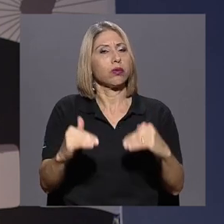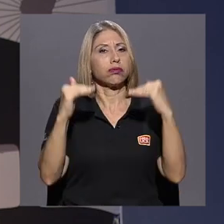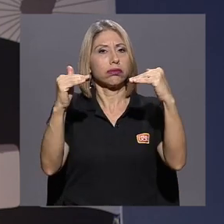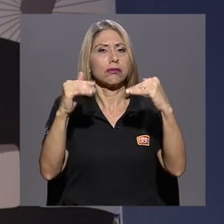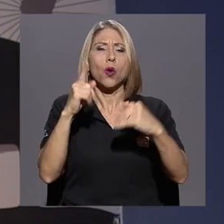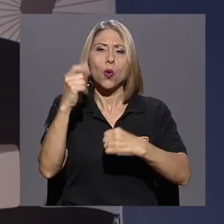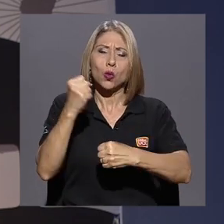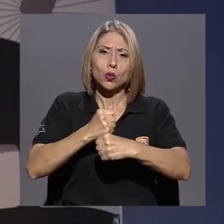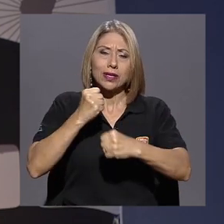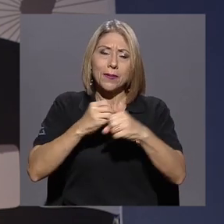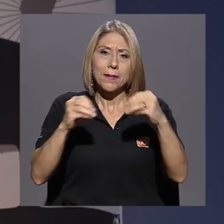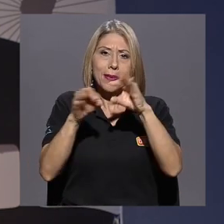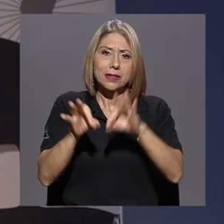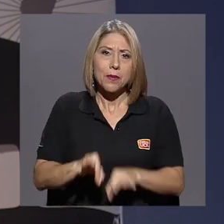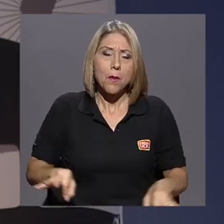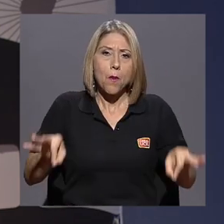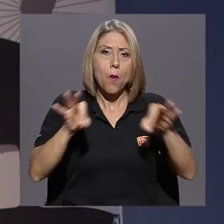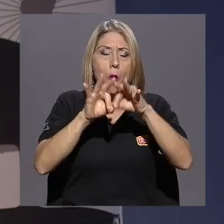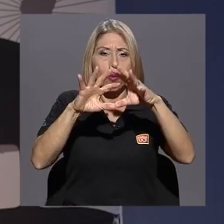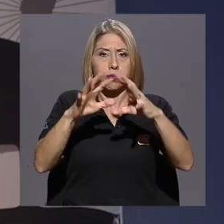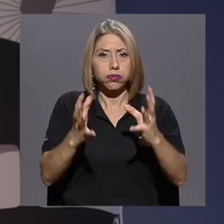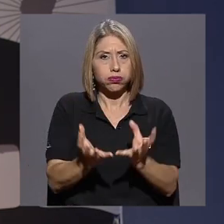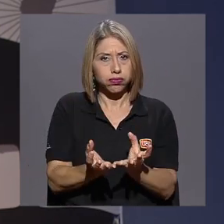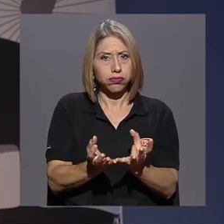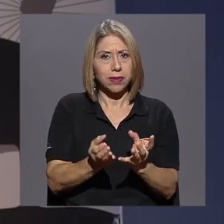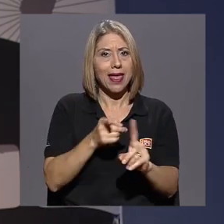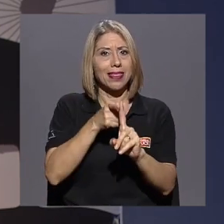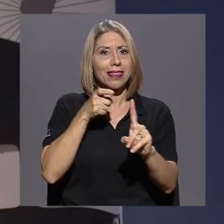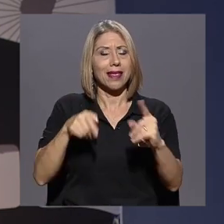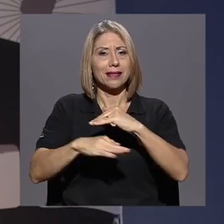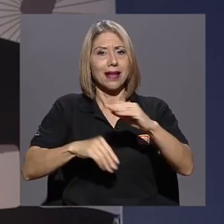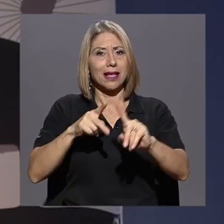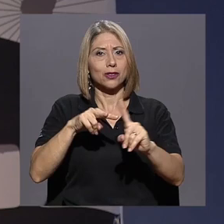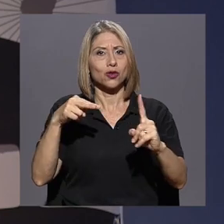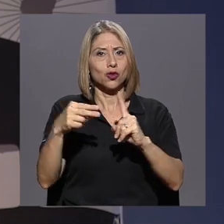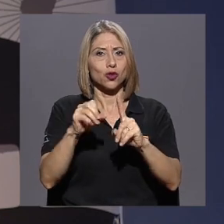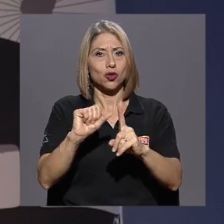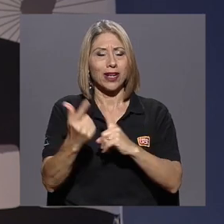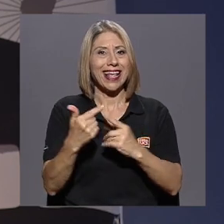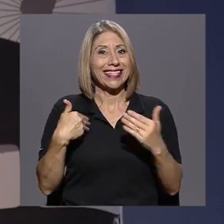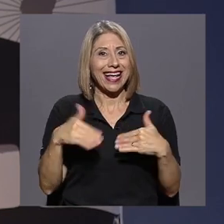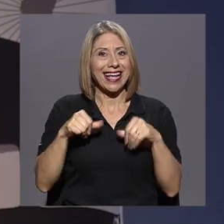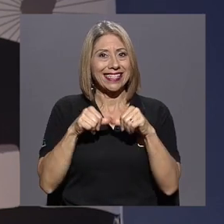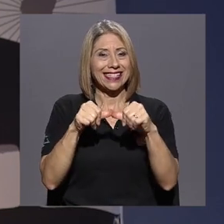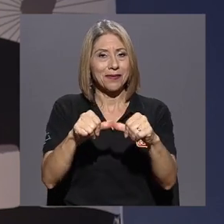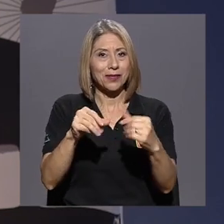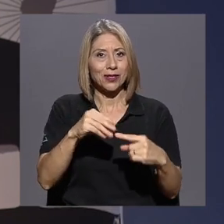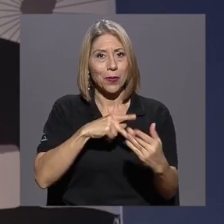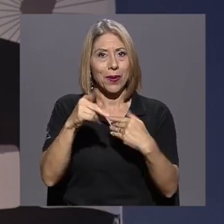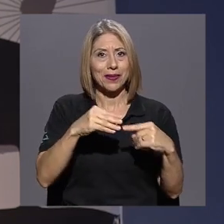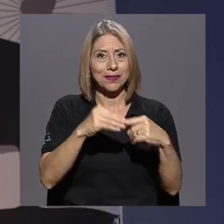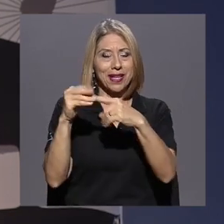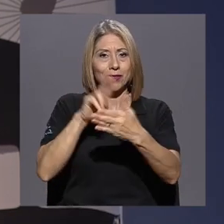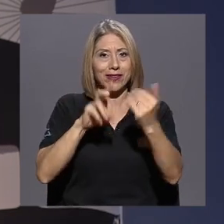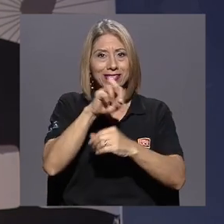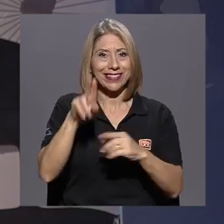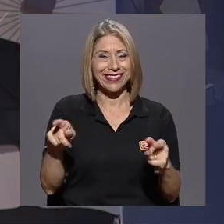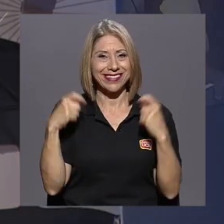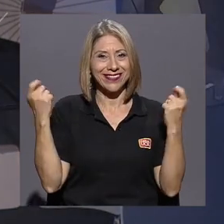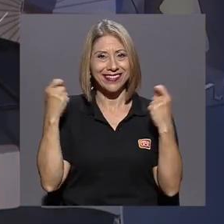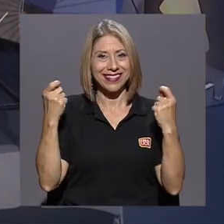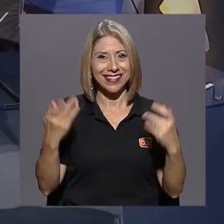más importantes de la humanidad desde la sociología. Ya casi regresamos a Especiales Universidad de Costa Rica. Estamos de